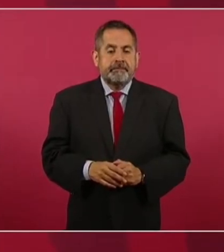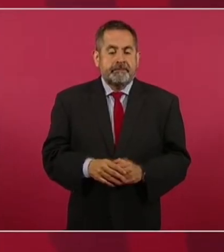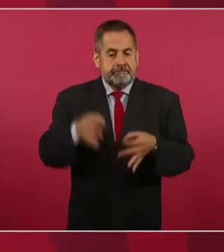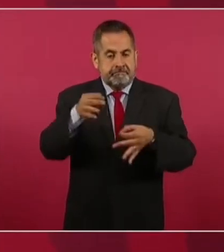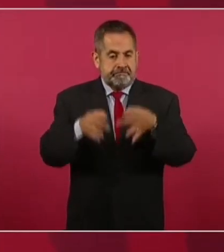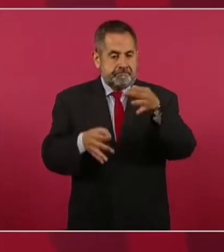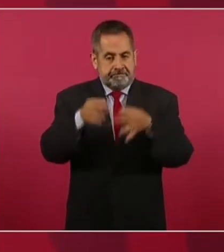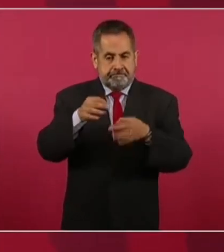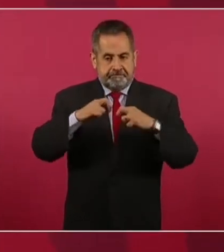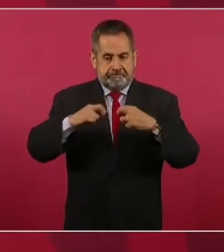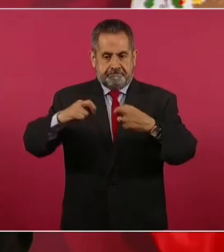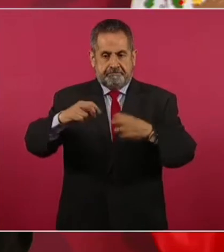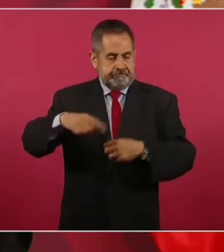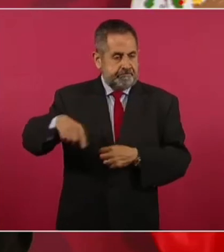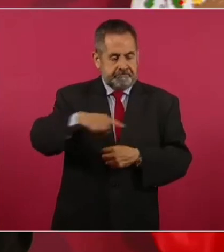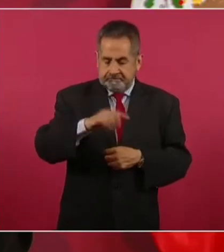magistrados,